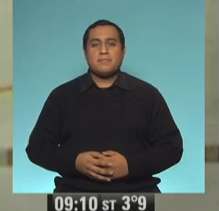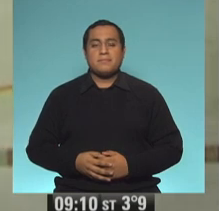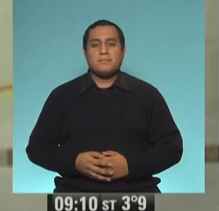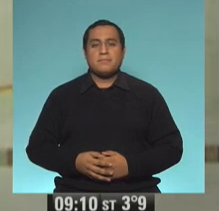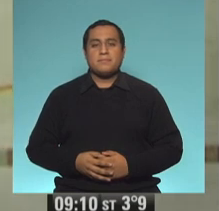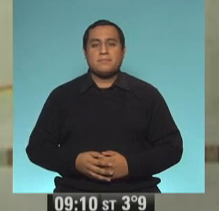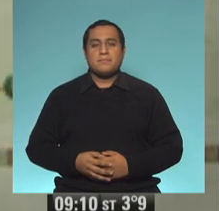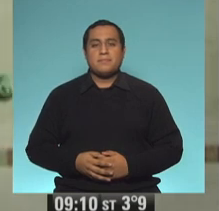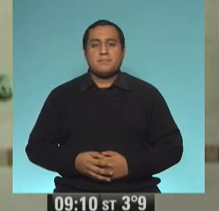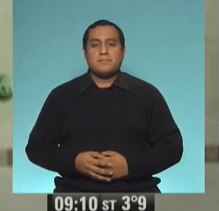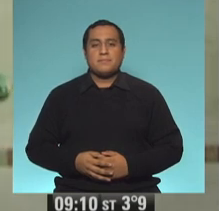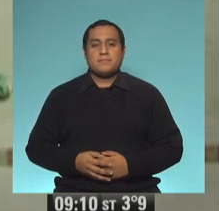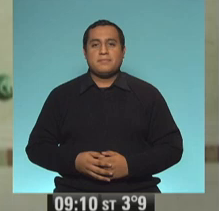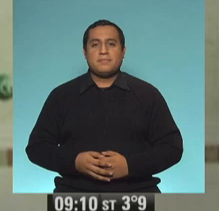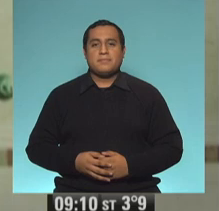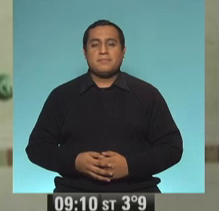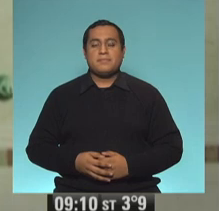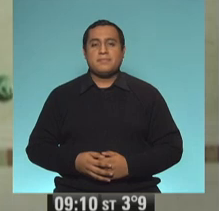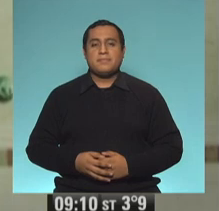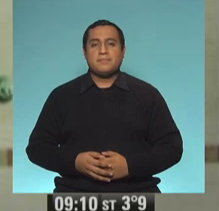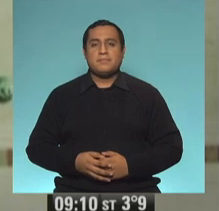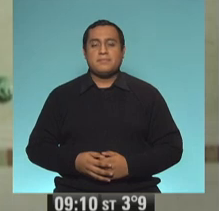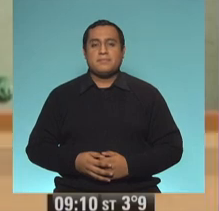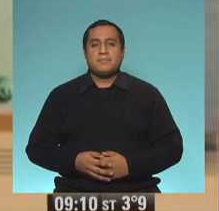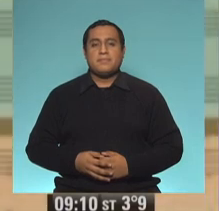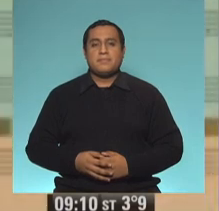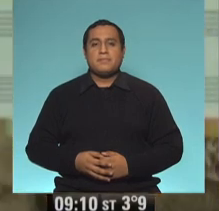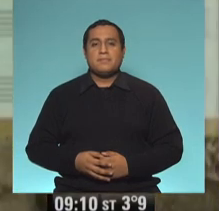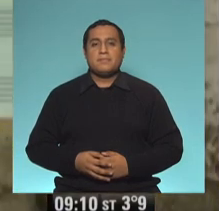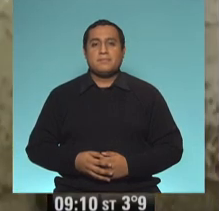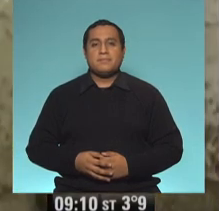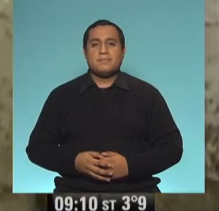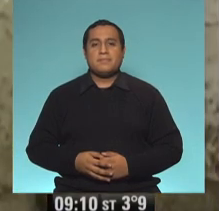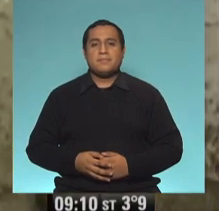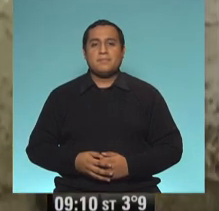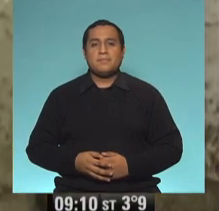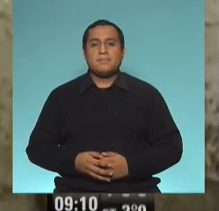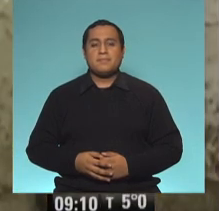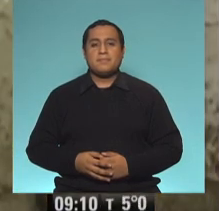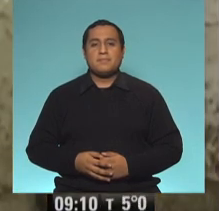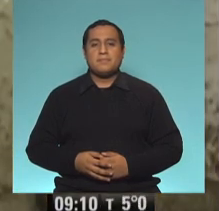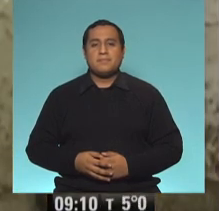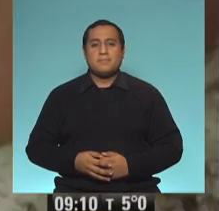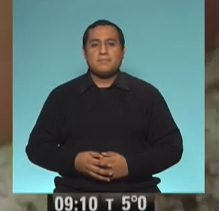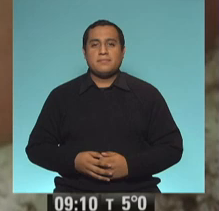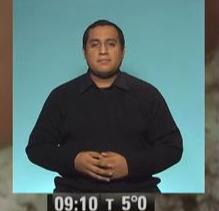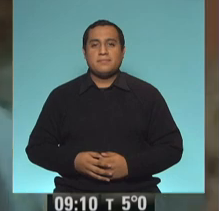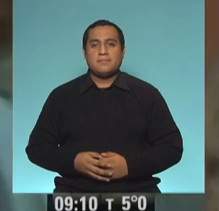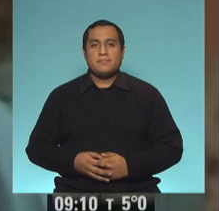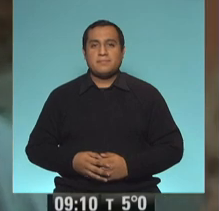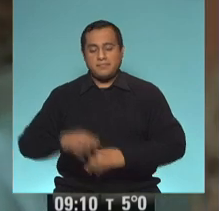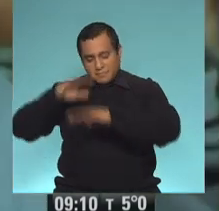La casa del gato que pesca. Uno, dos. 2,